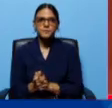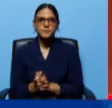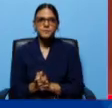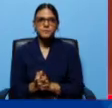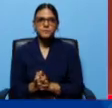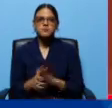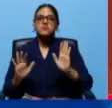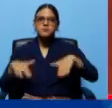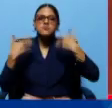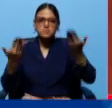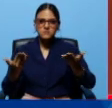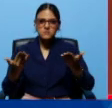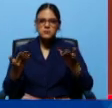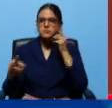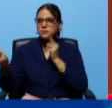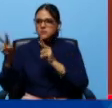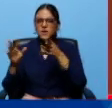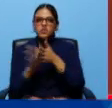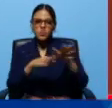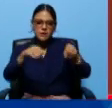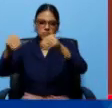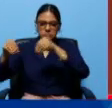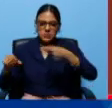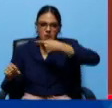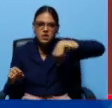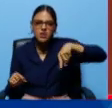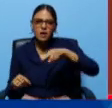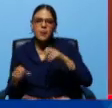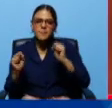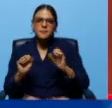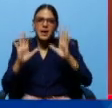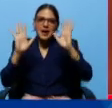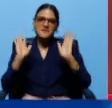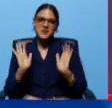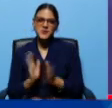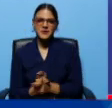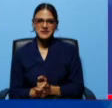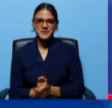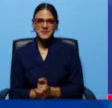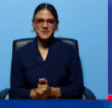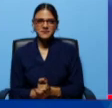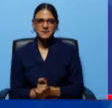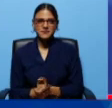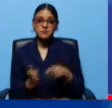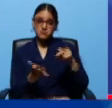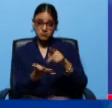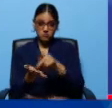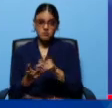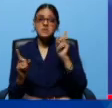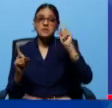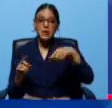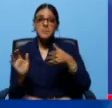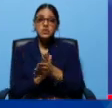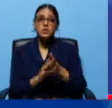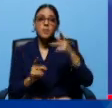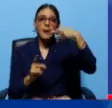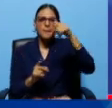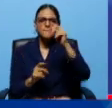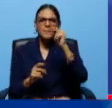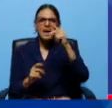lo que después sería esta tierra maravillosa. Participa en el Pantano de